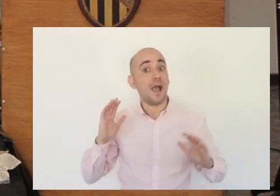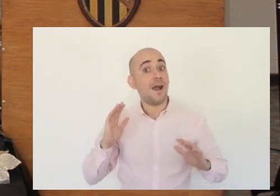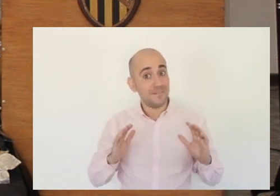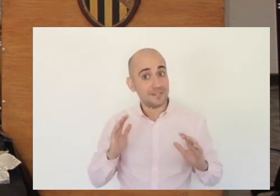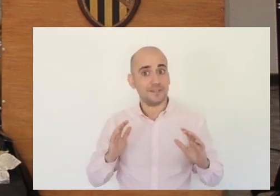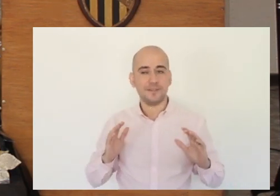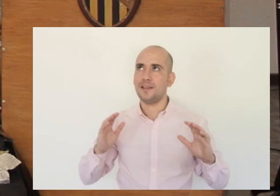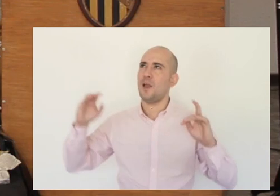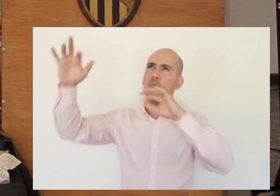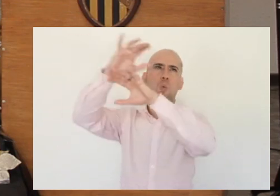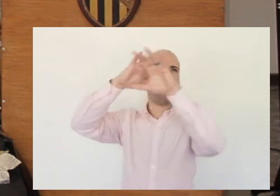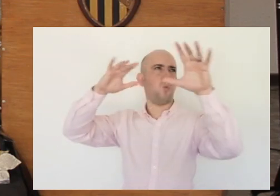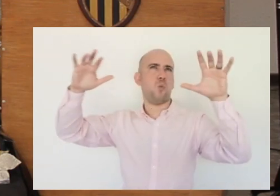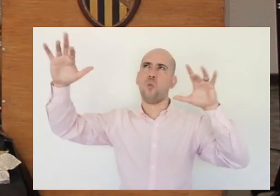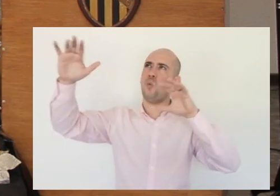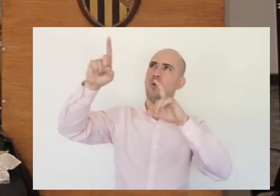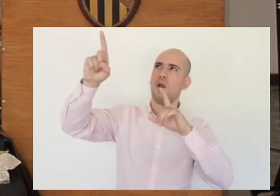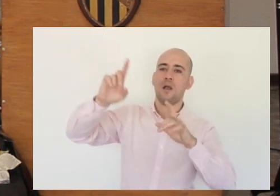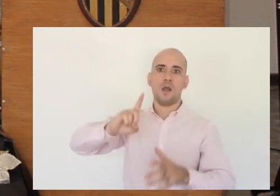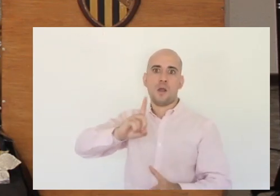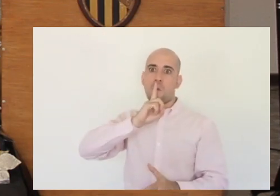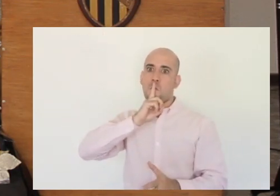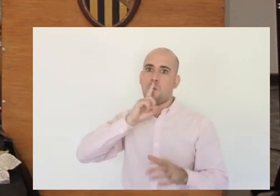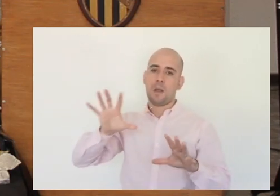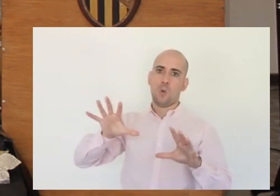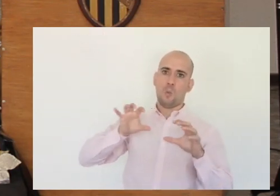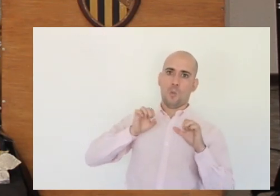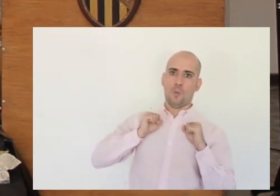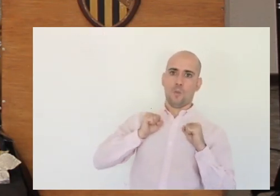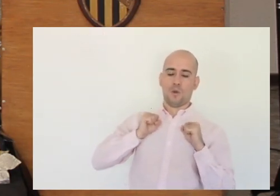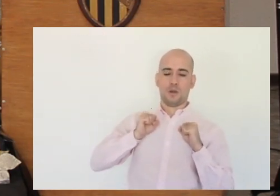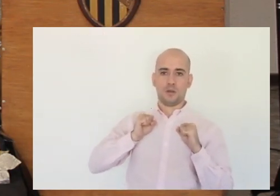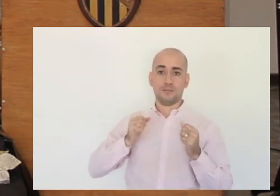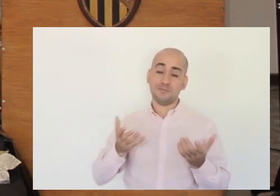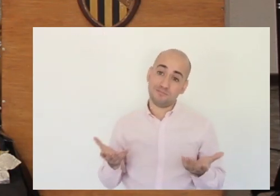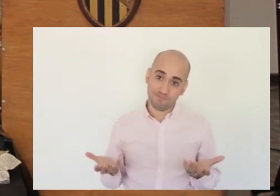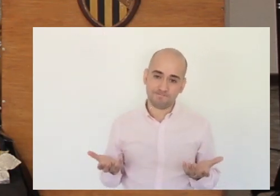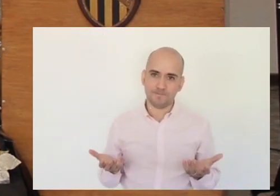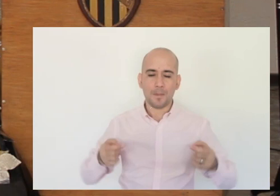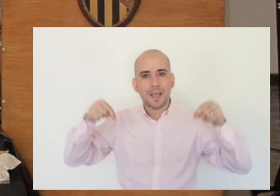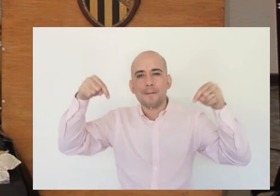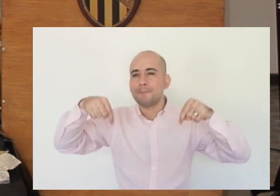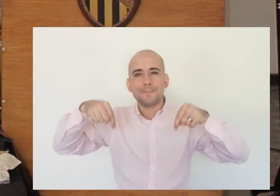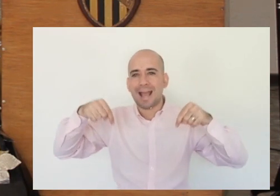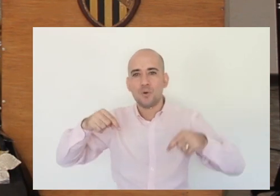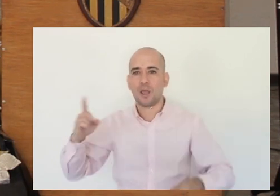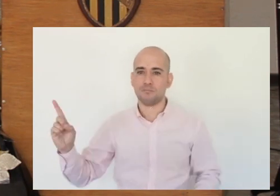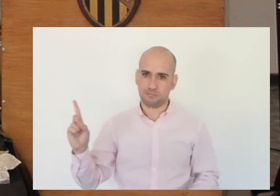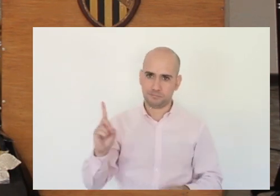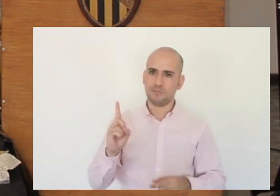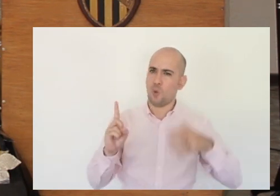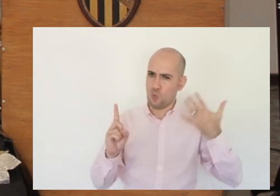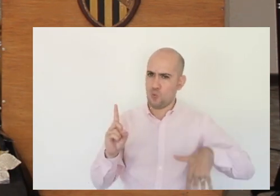eternidad. Otros instantes en que el universo parece guardar silencio gélido. Hoy